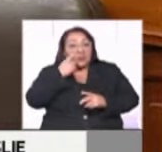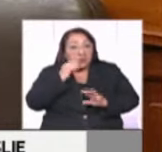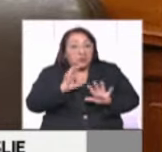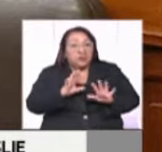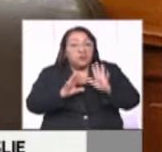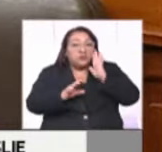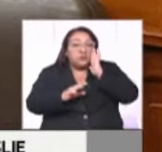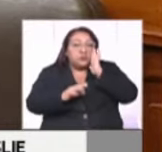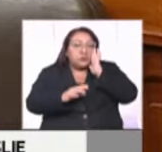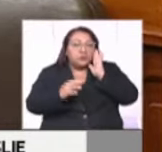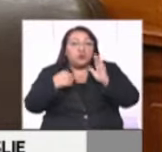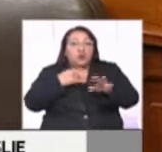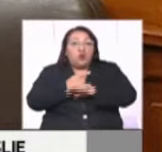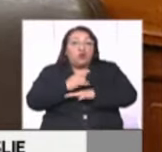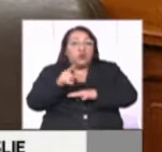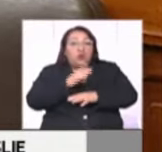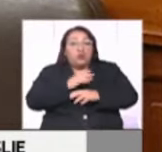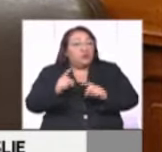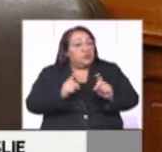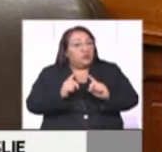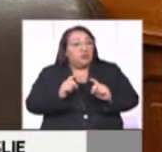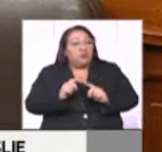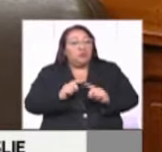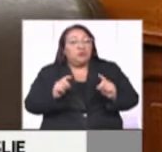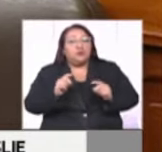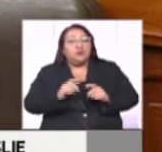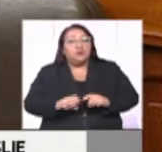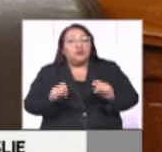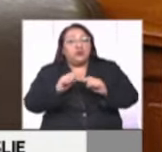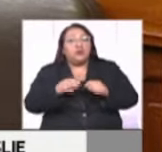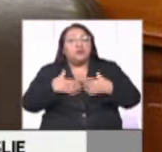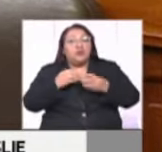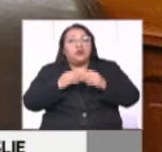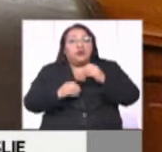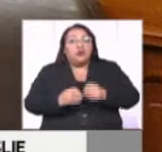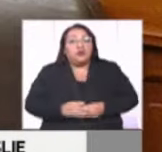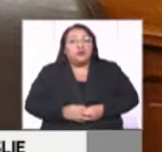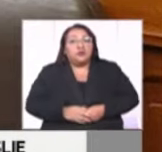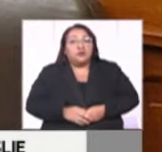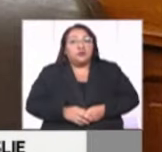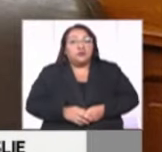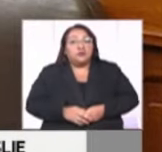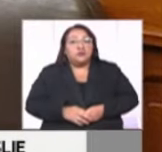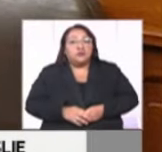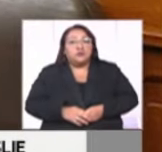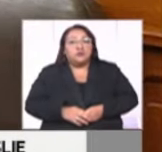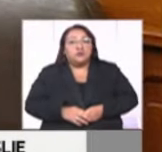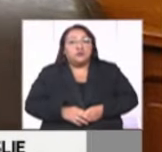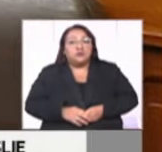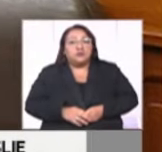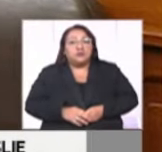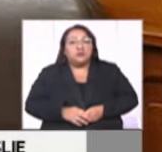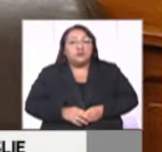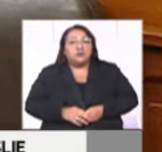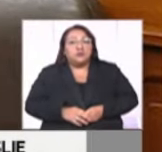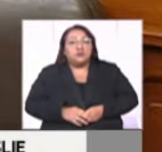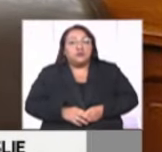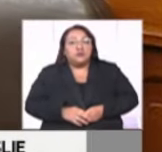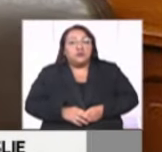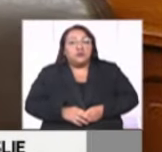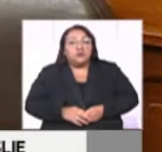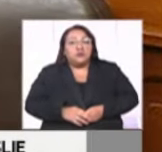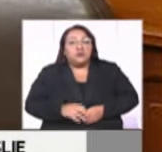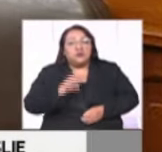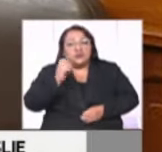signifique que estamos en contra de la gobernabilidad, sino más bien de poder corregir y mejorar las cosas. Es por eso que yo creo que es